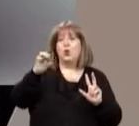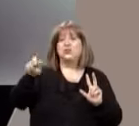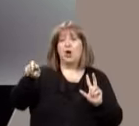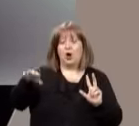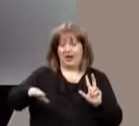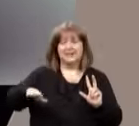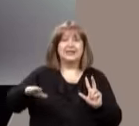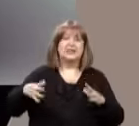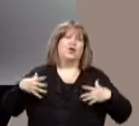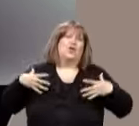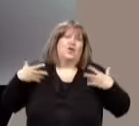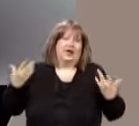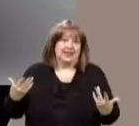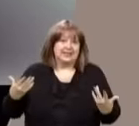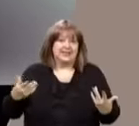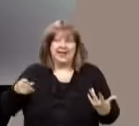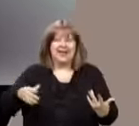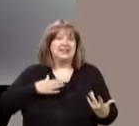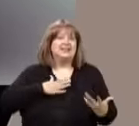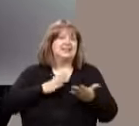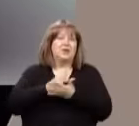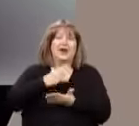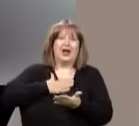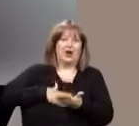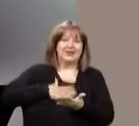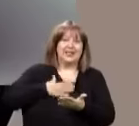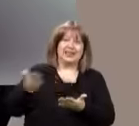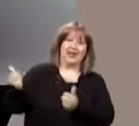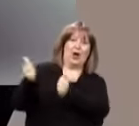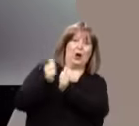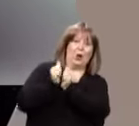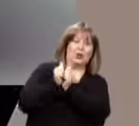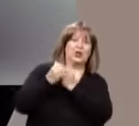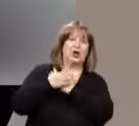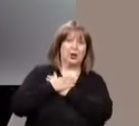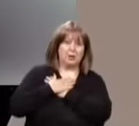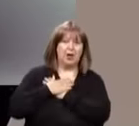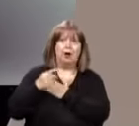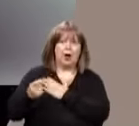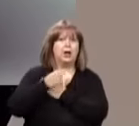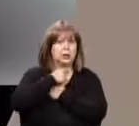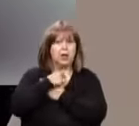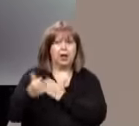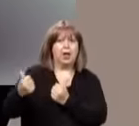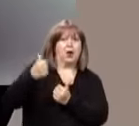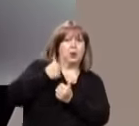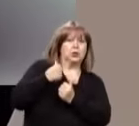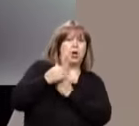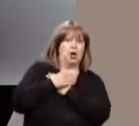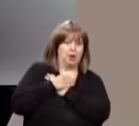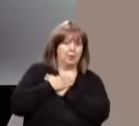feliz y estaba contento de estar conmigo. Él quería estar conmigo porque